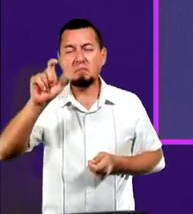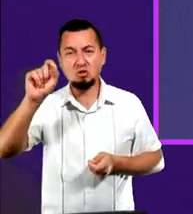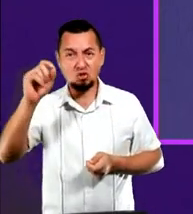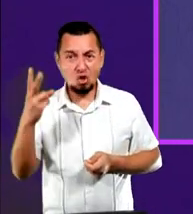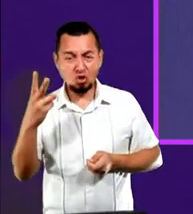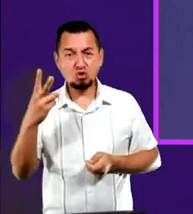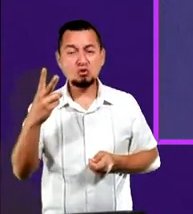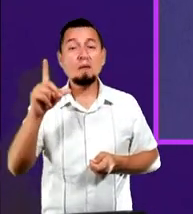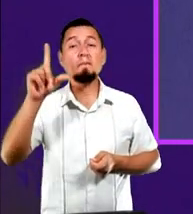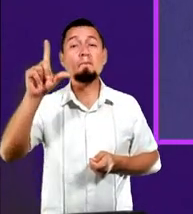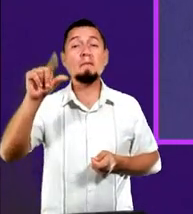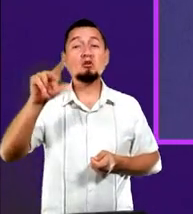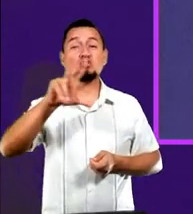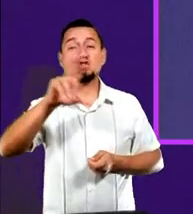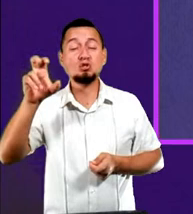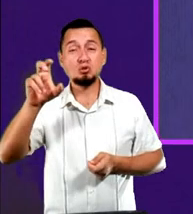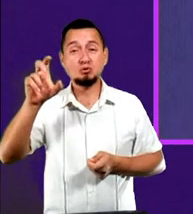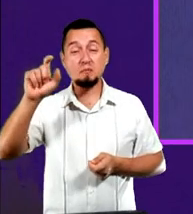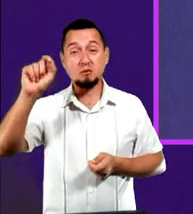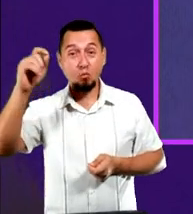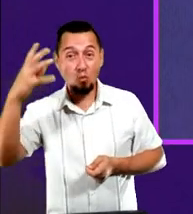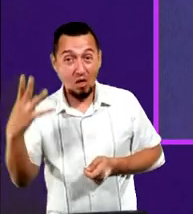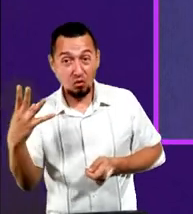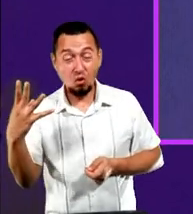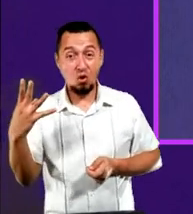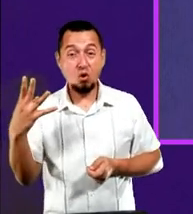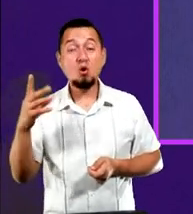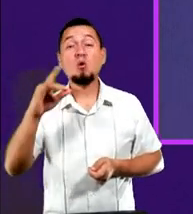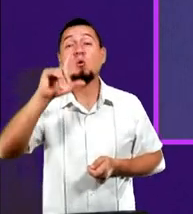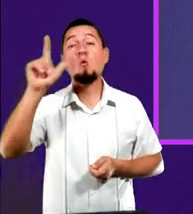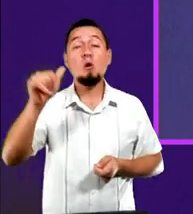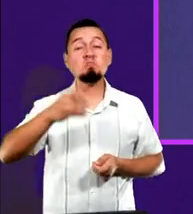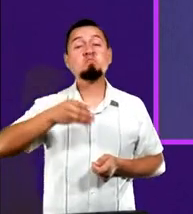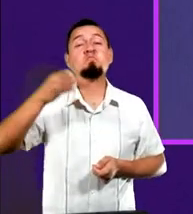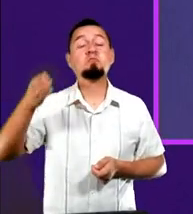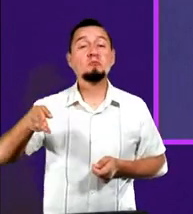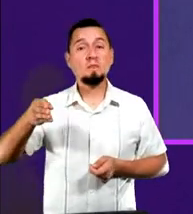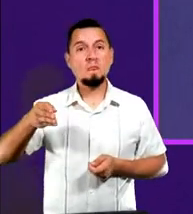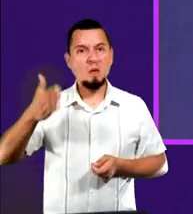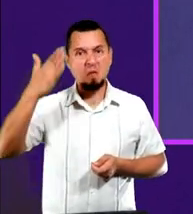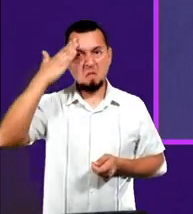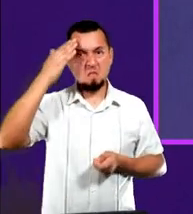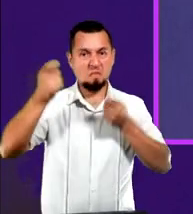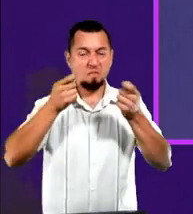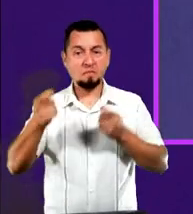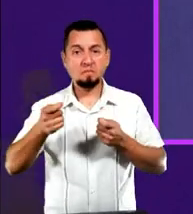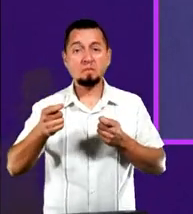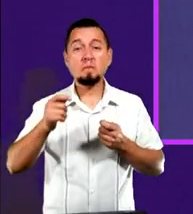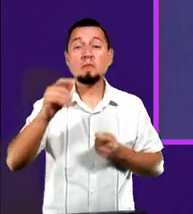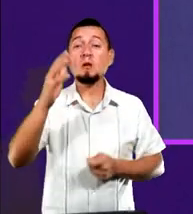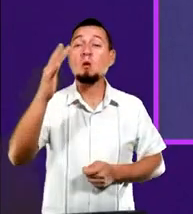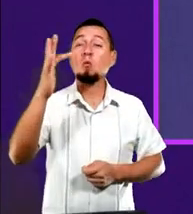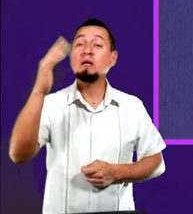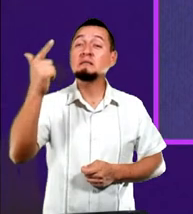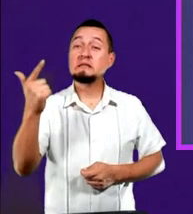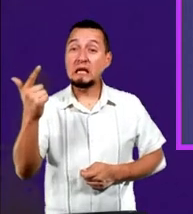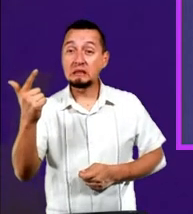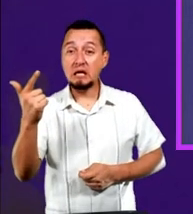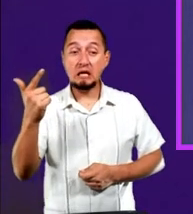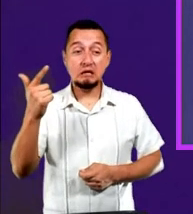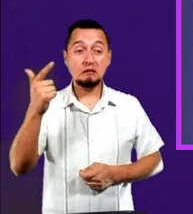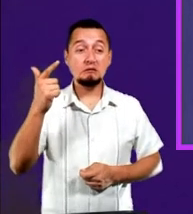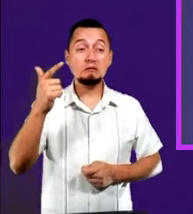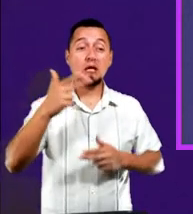1824 y el que presidió él en el 57 a los 78 años de